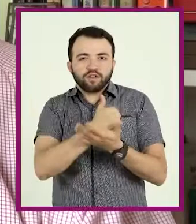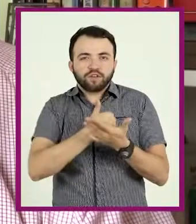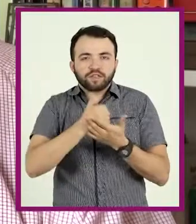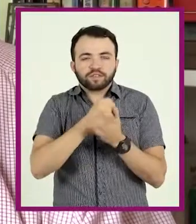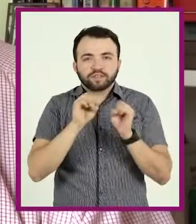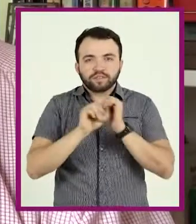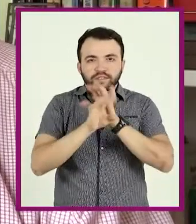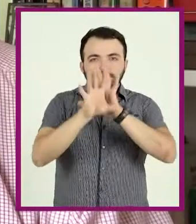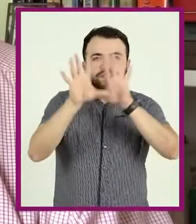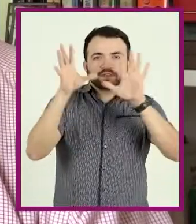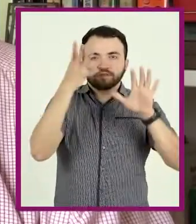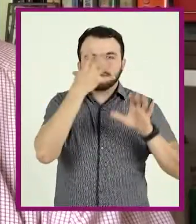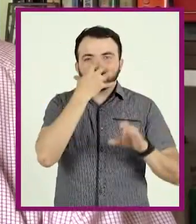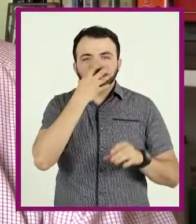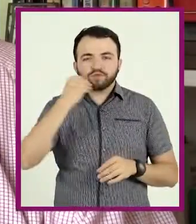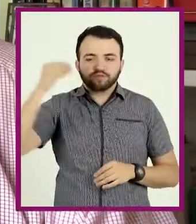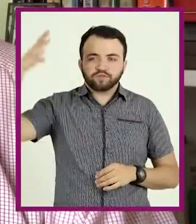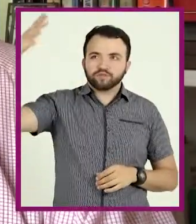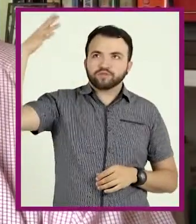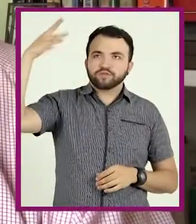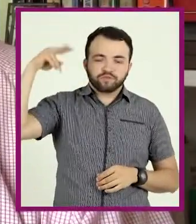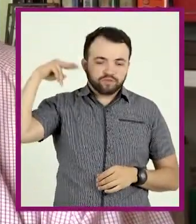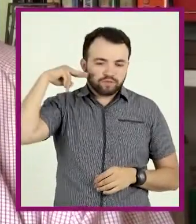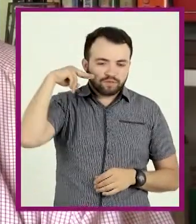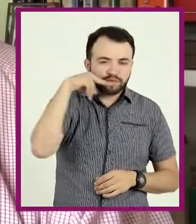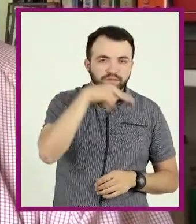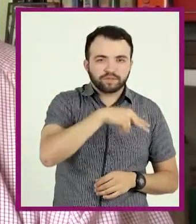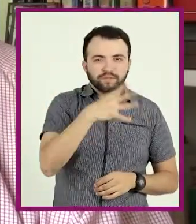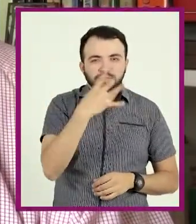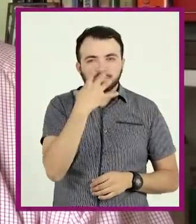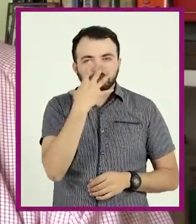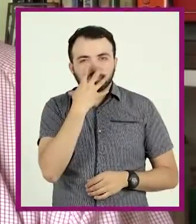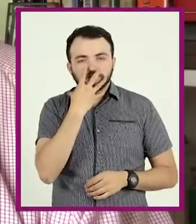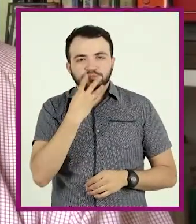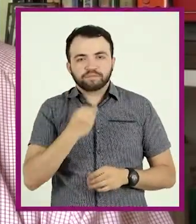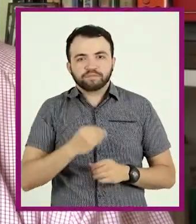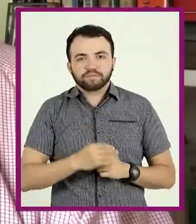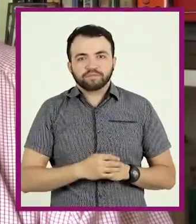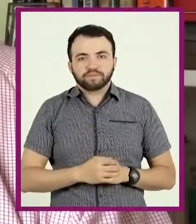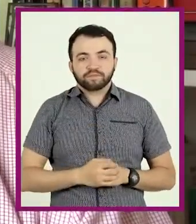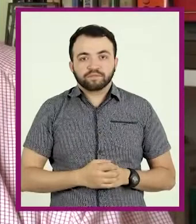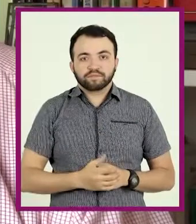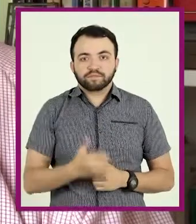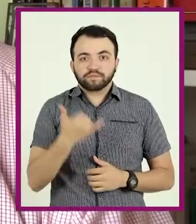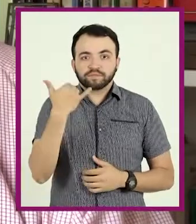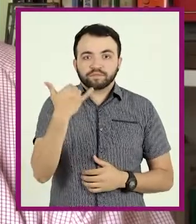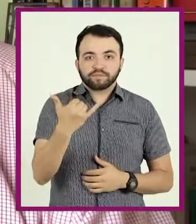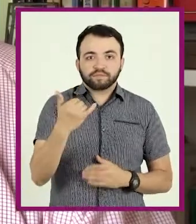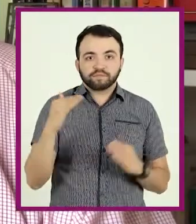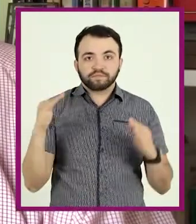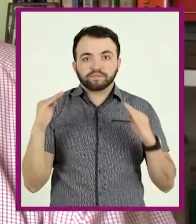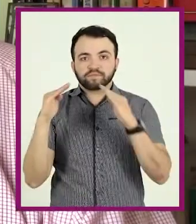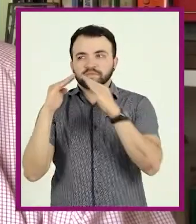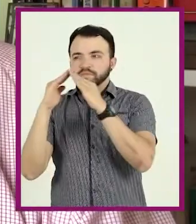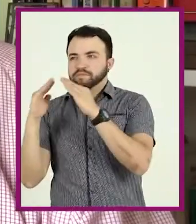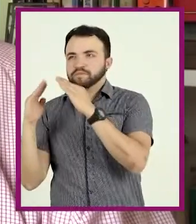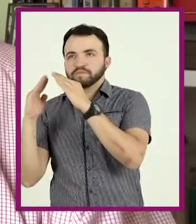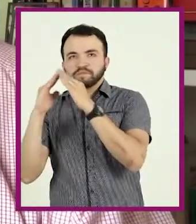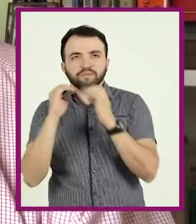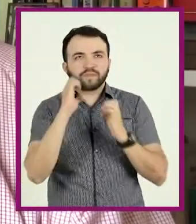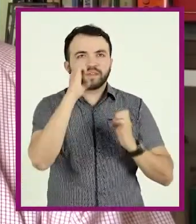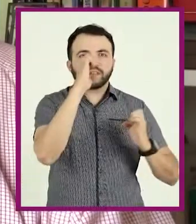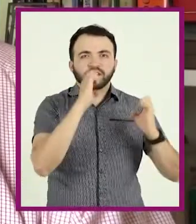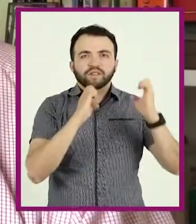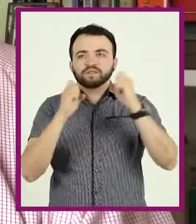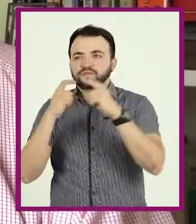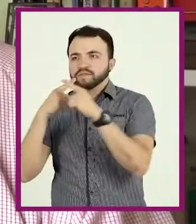azul resplandeciente que el sol anima con su destello clorado. Y las